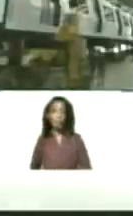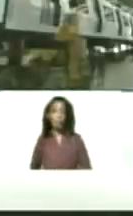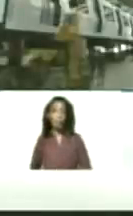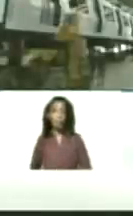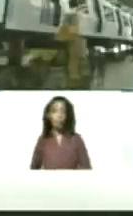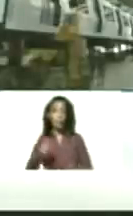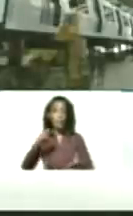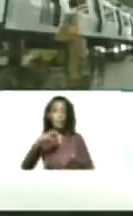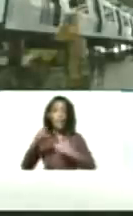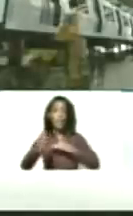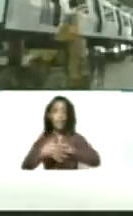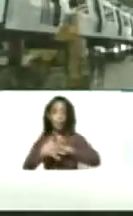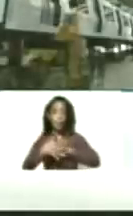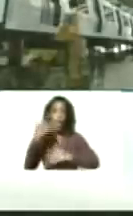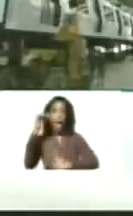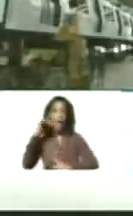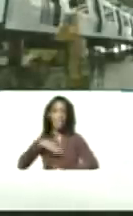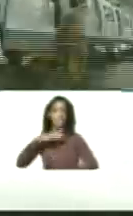Tecnología tenemos,